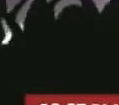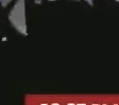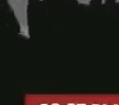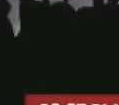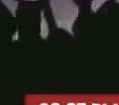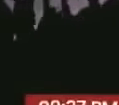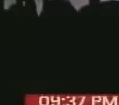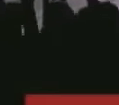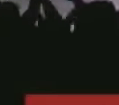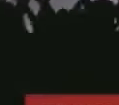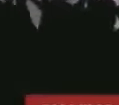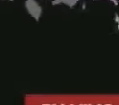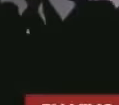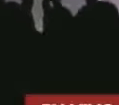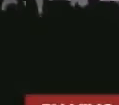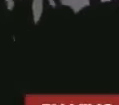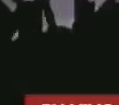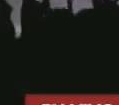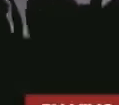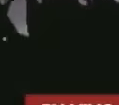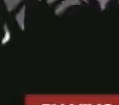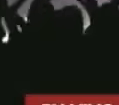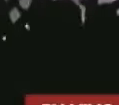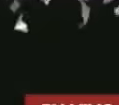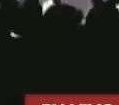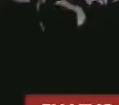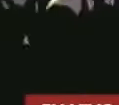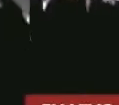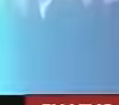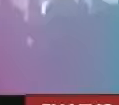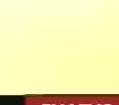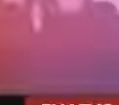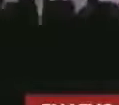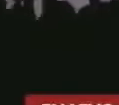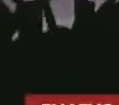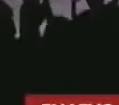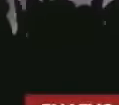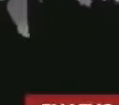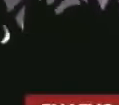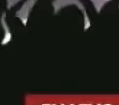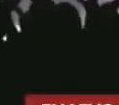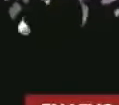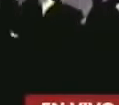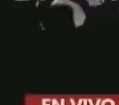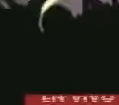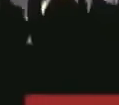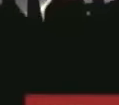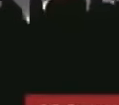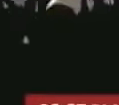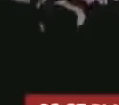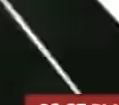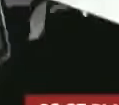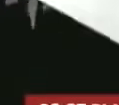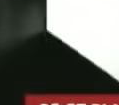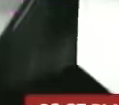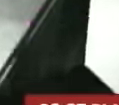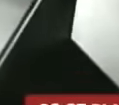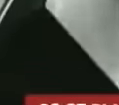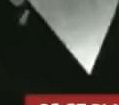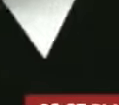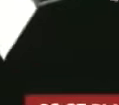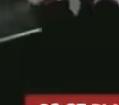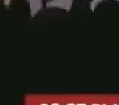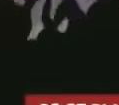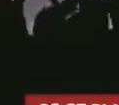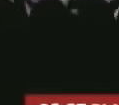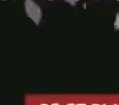llena de esa revolución bonita que nos está dando el presidente de la patria, creo que un mundo, un país sin música, no